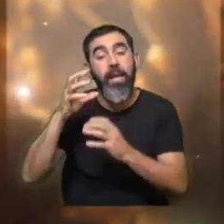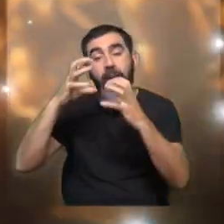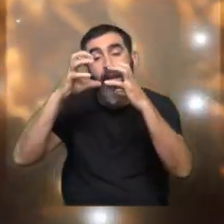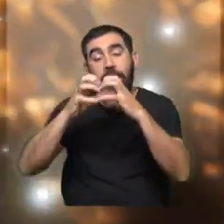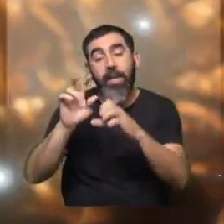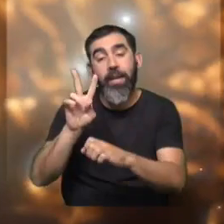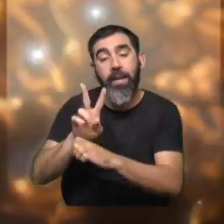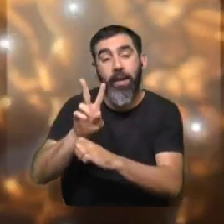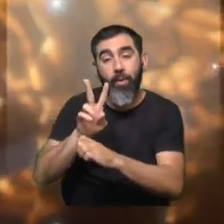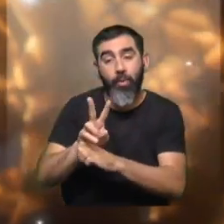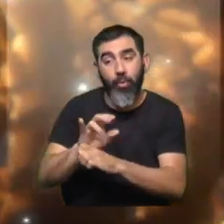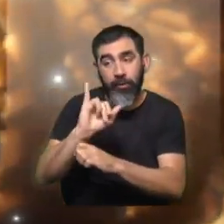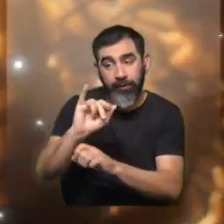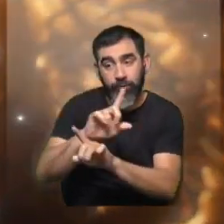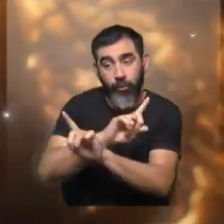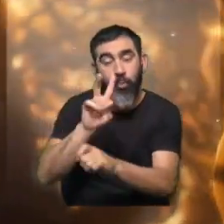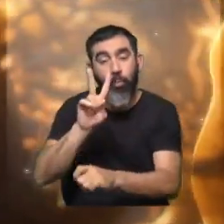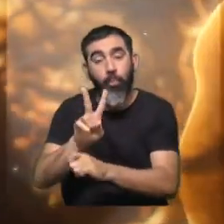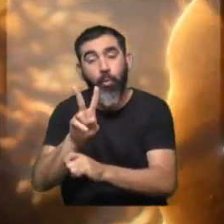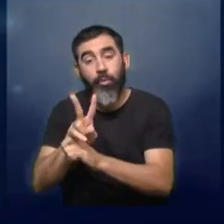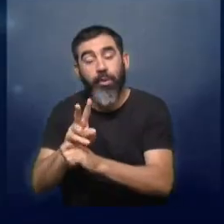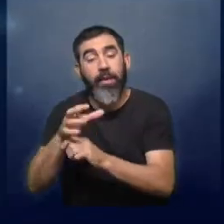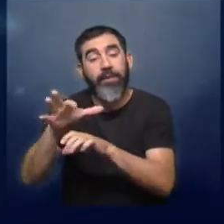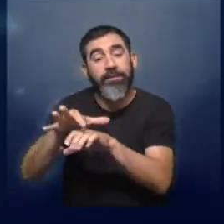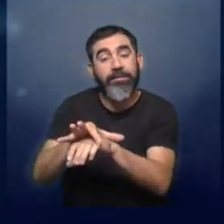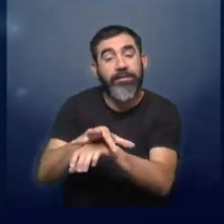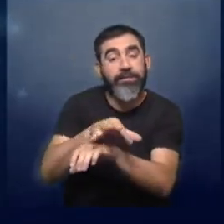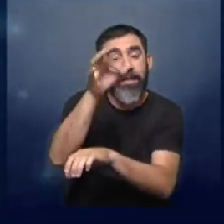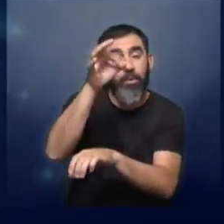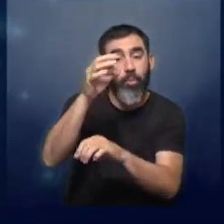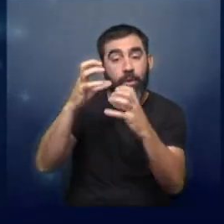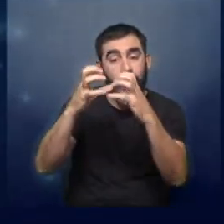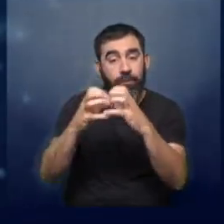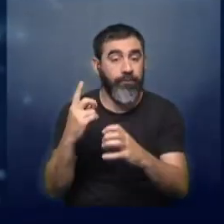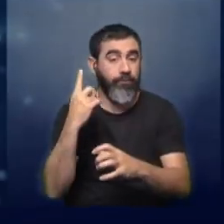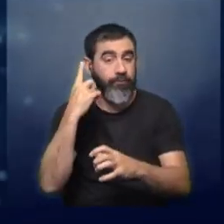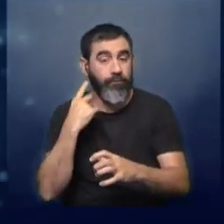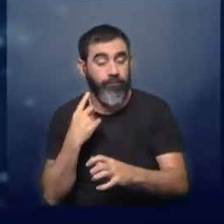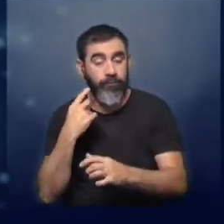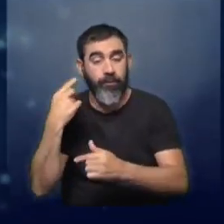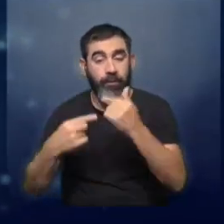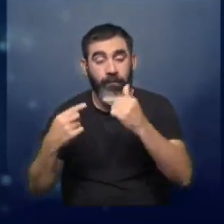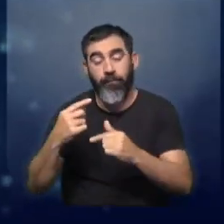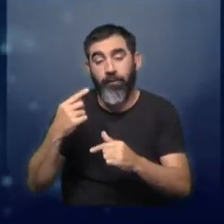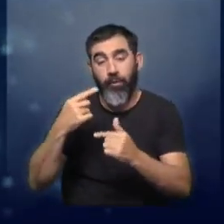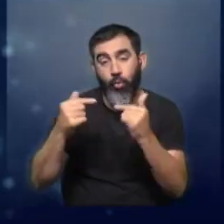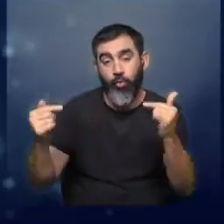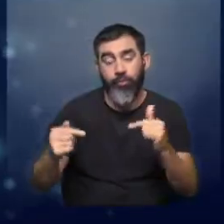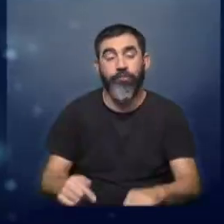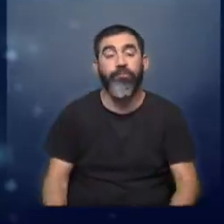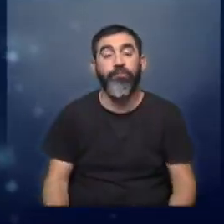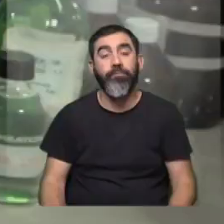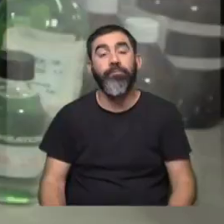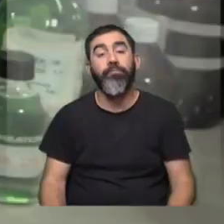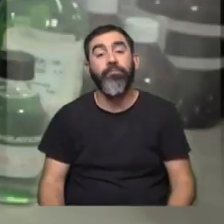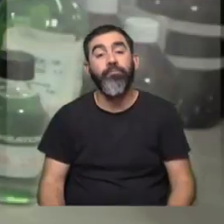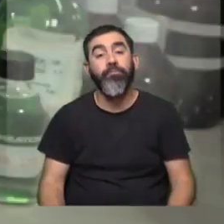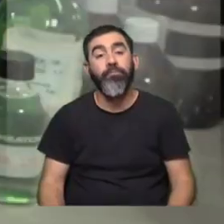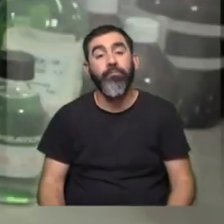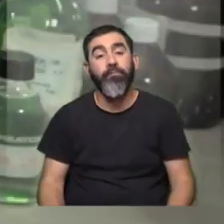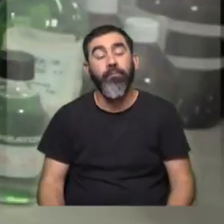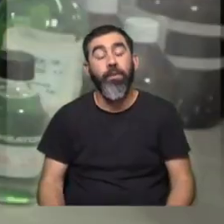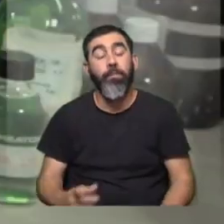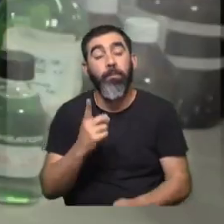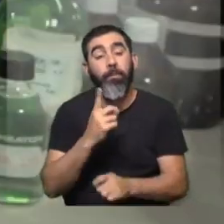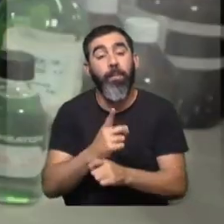ver si protegían a las células contra diferentes toxinas. Acá lo que hicimos fue tratar